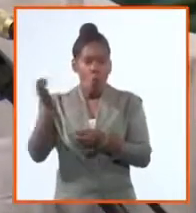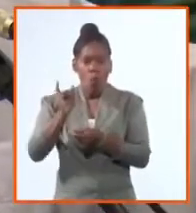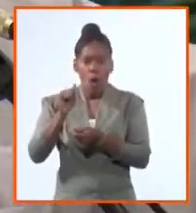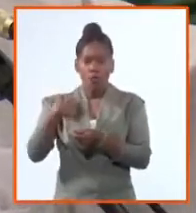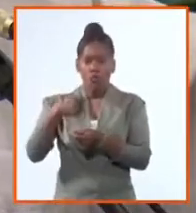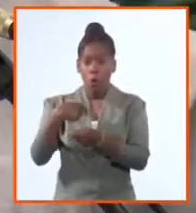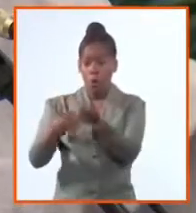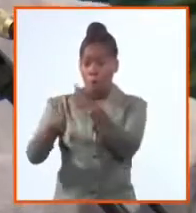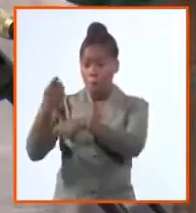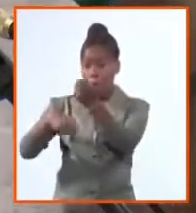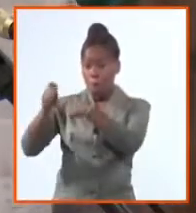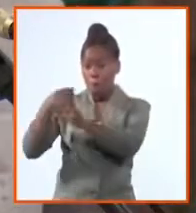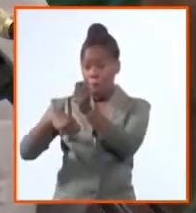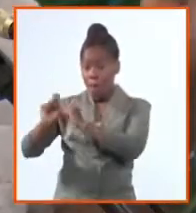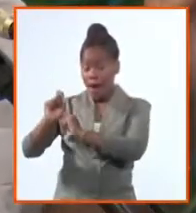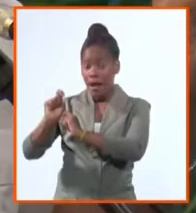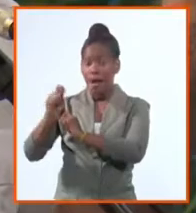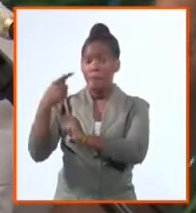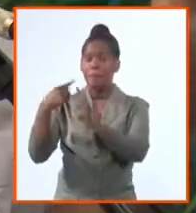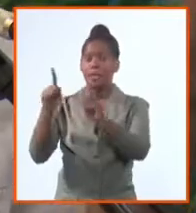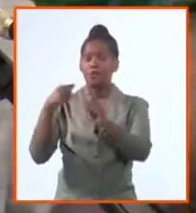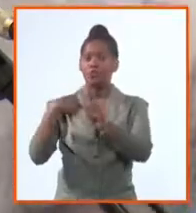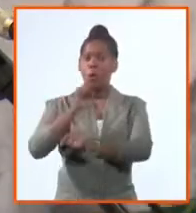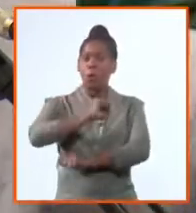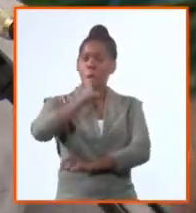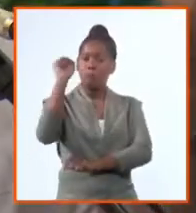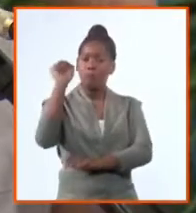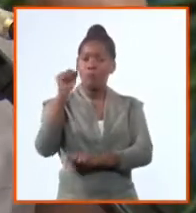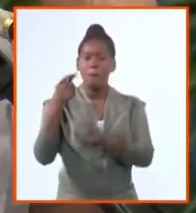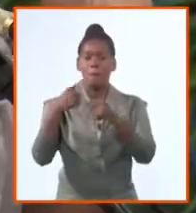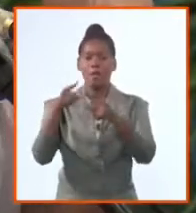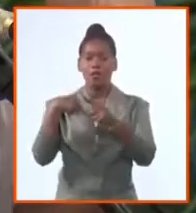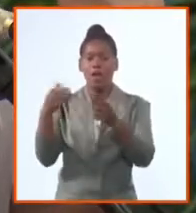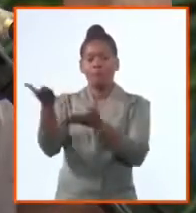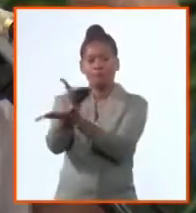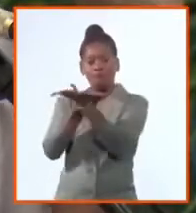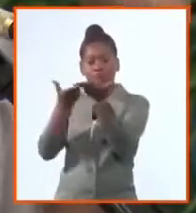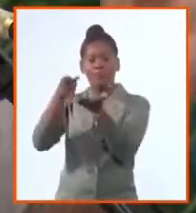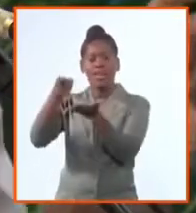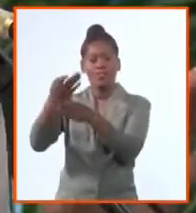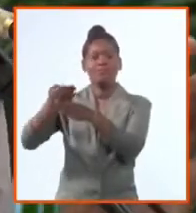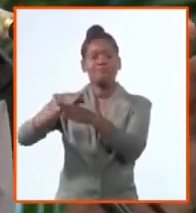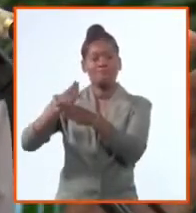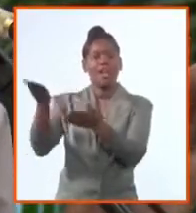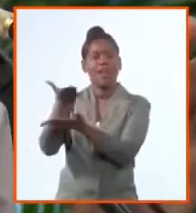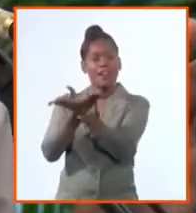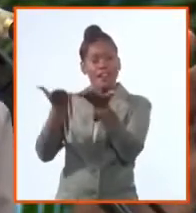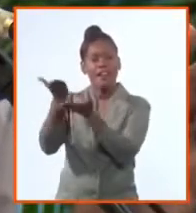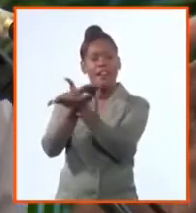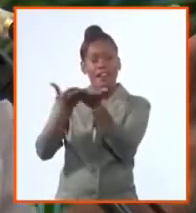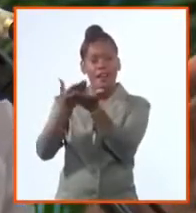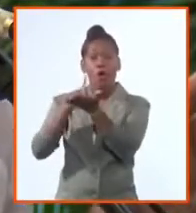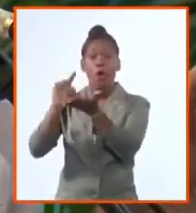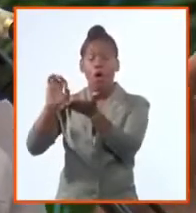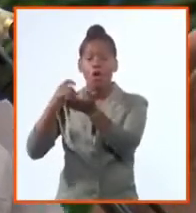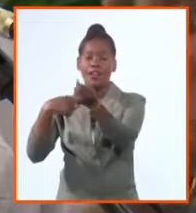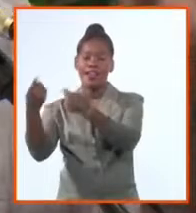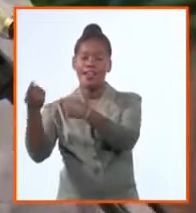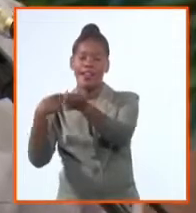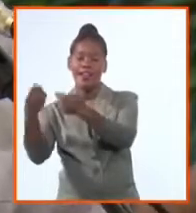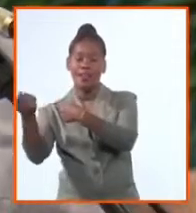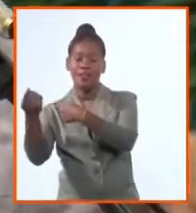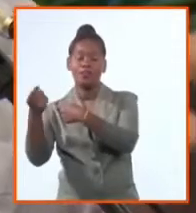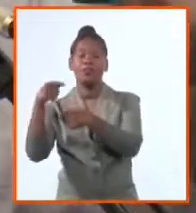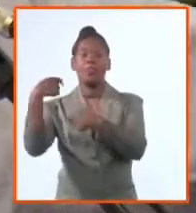desarrollo del socialismo. Lo que si se deja solo, bueno, ya sabemos lo que pasa. Ahí está la perestroika y el llamado socialismo de mercado,